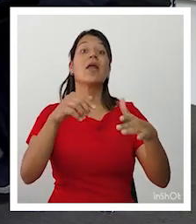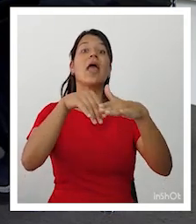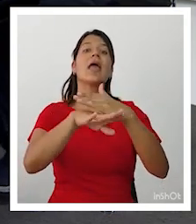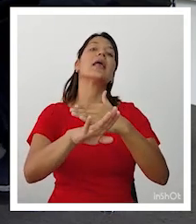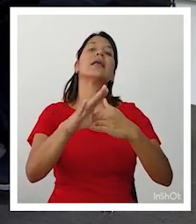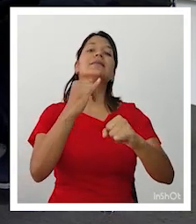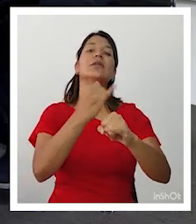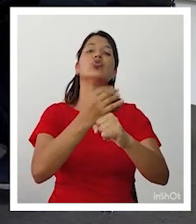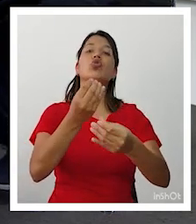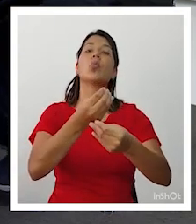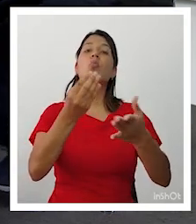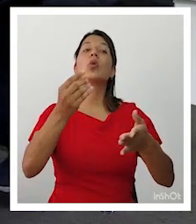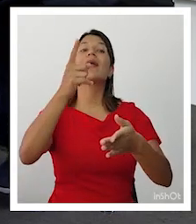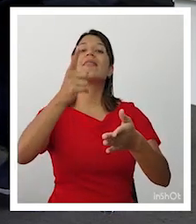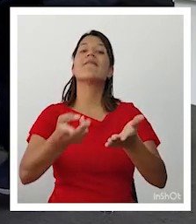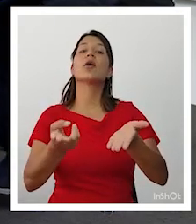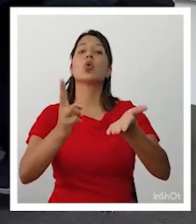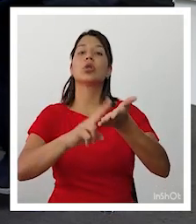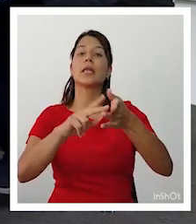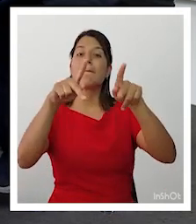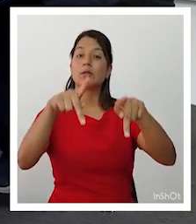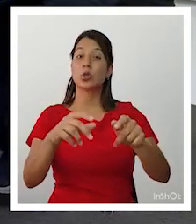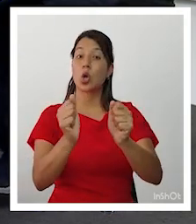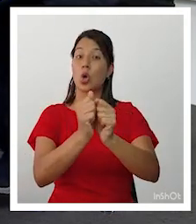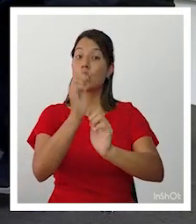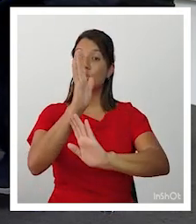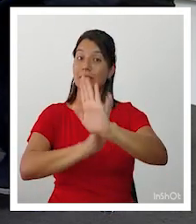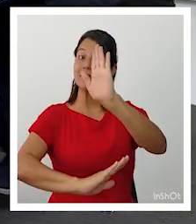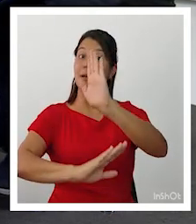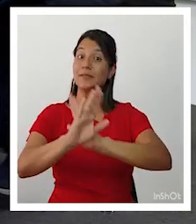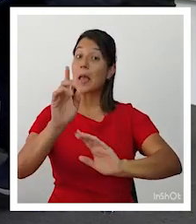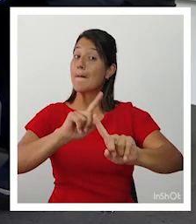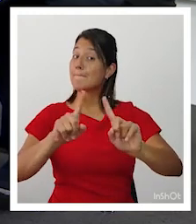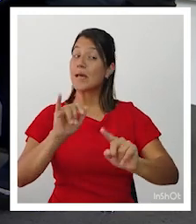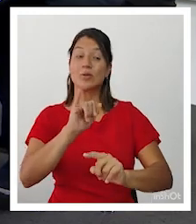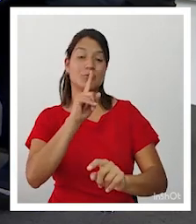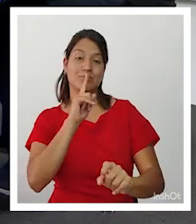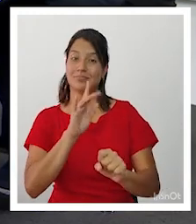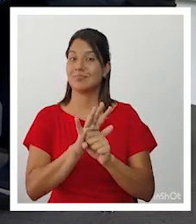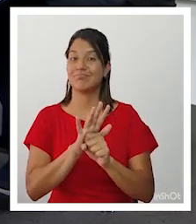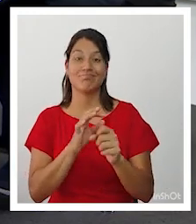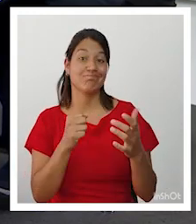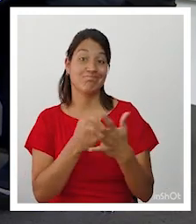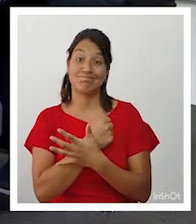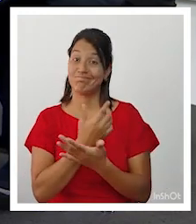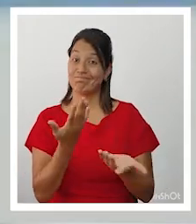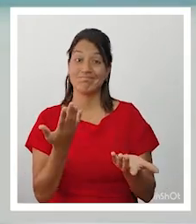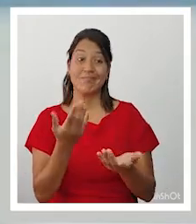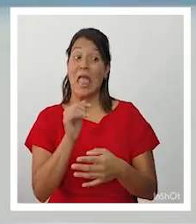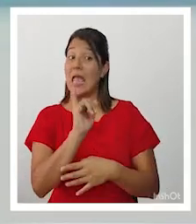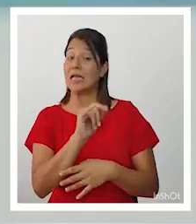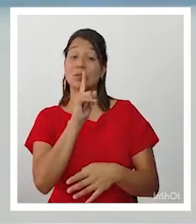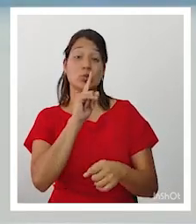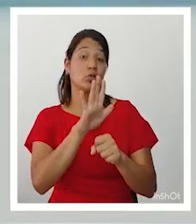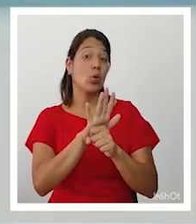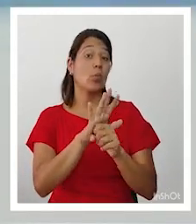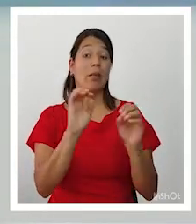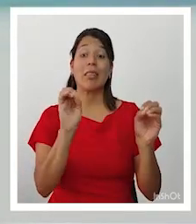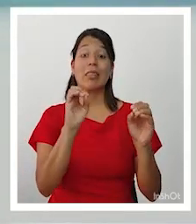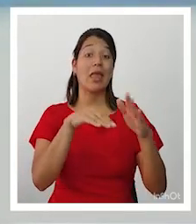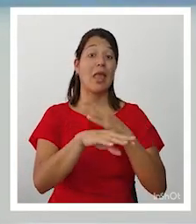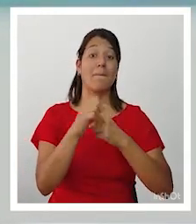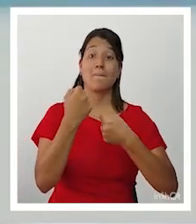ser ocupados por población con alguna situación de discapacidad, desafortunadamente no se está cumpliendo. No se está cumpliendo ni en las municipalidades, no se